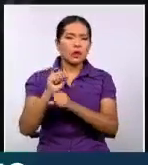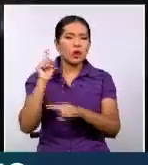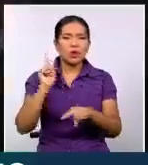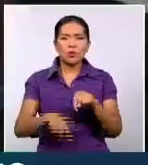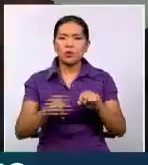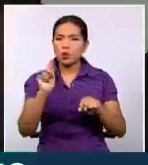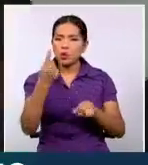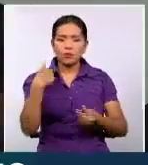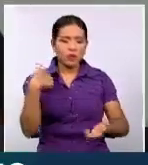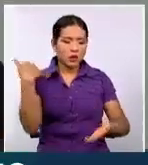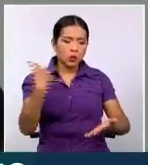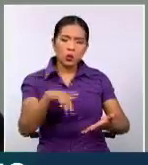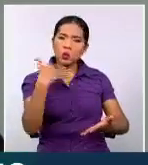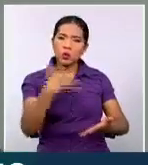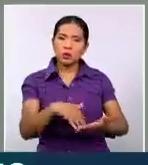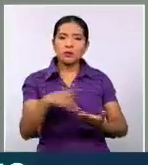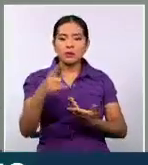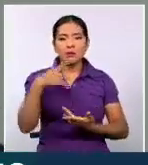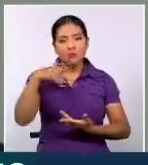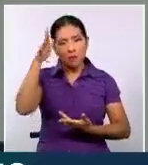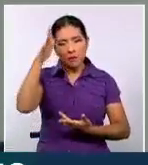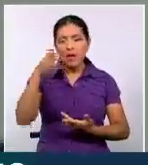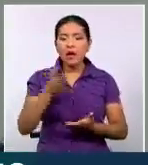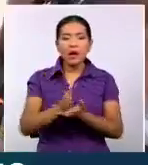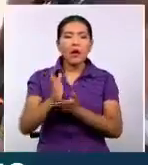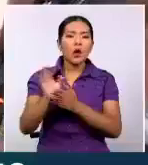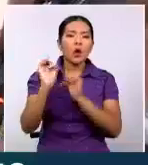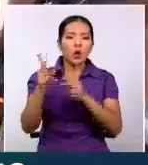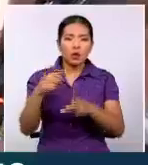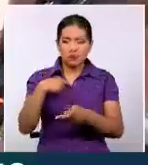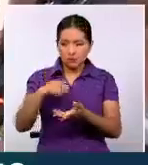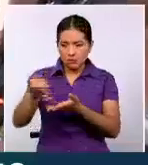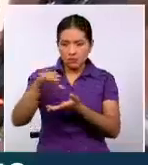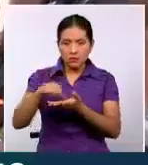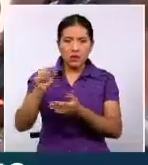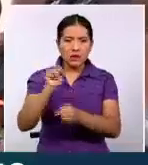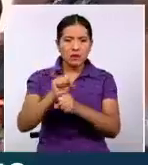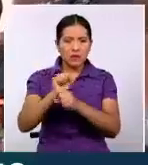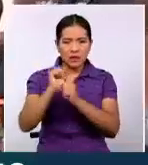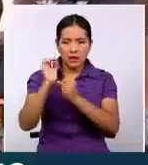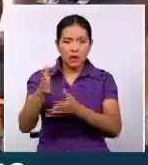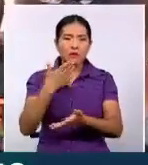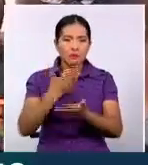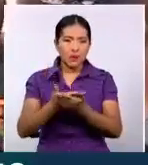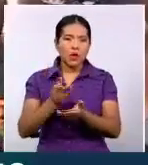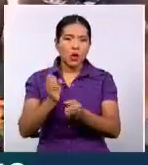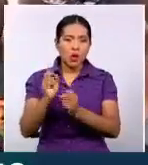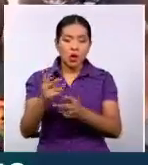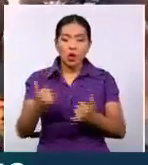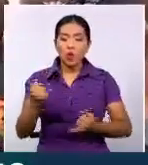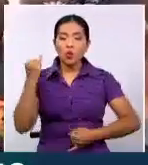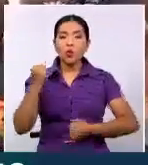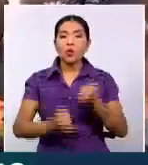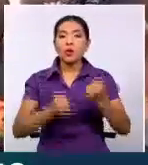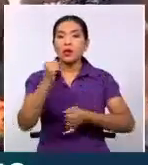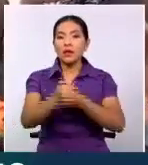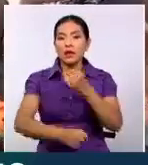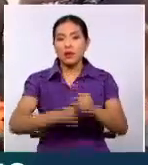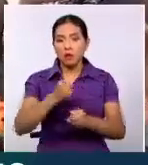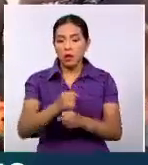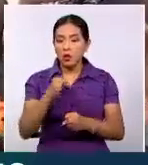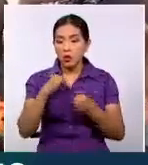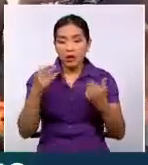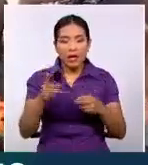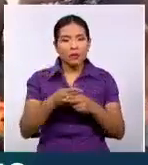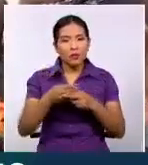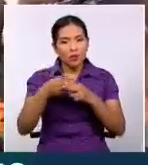hijita, no te preocupes, yo te voy a ayudar, todo eso. No puedes dejar de trabajar. Es como es el último año. Yo estaba bien alegre,